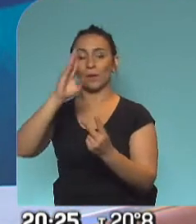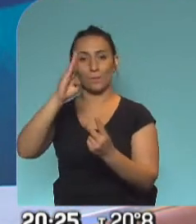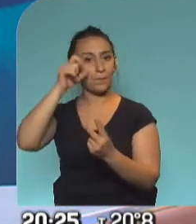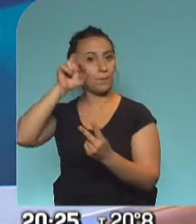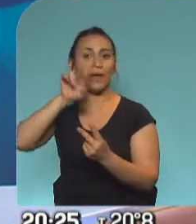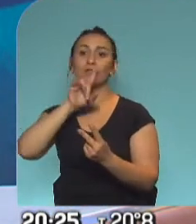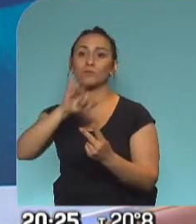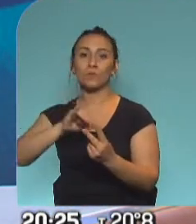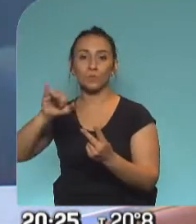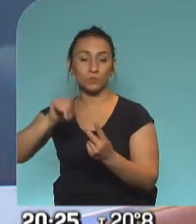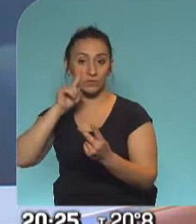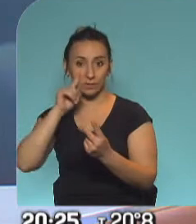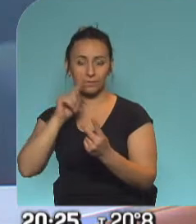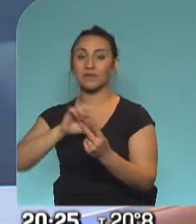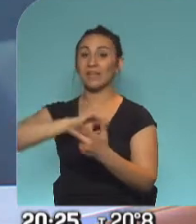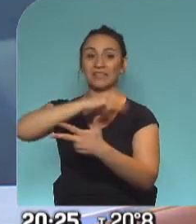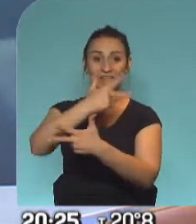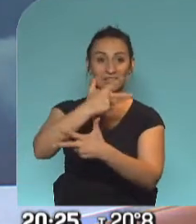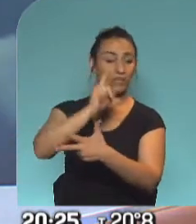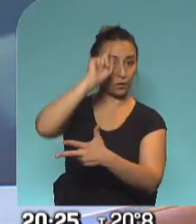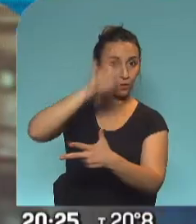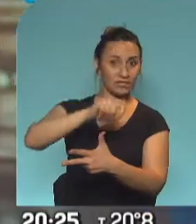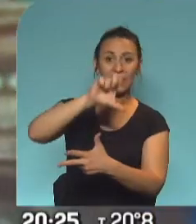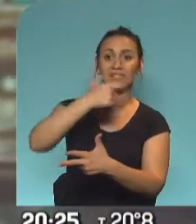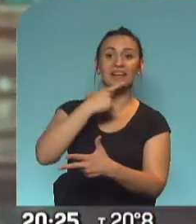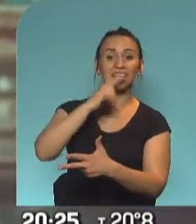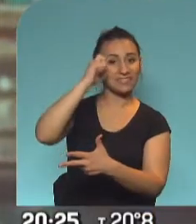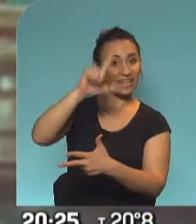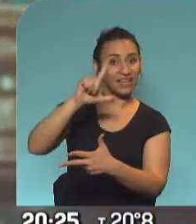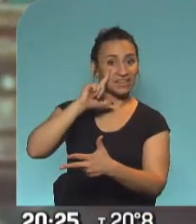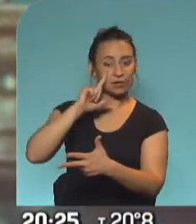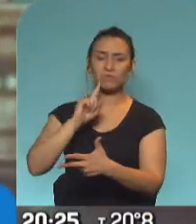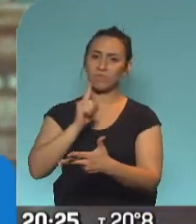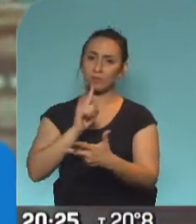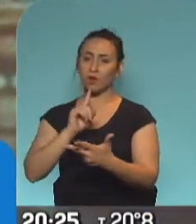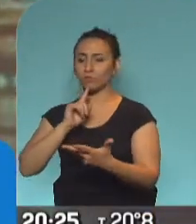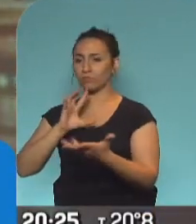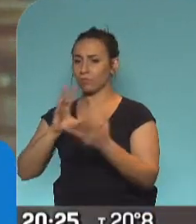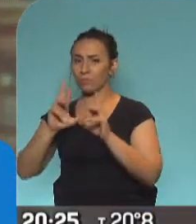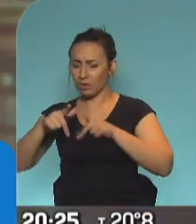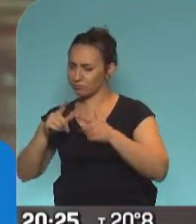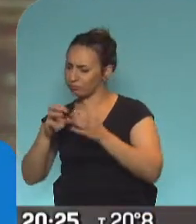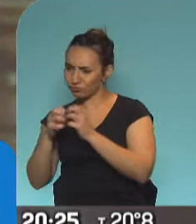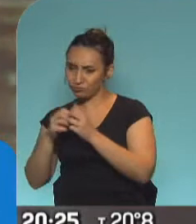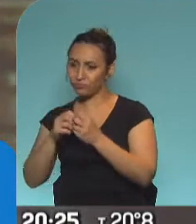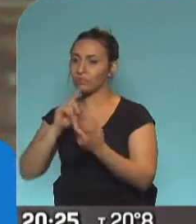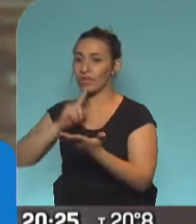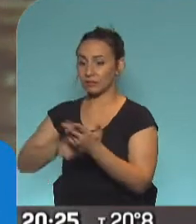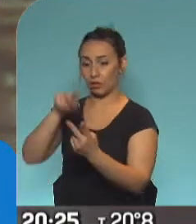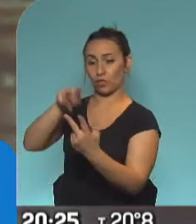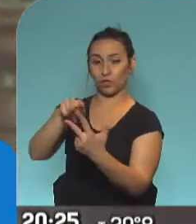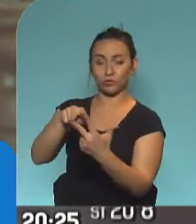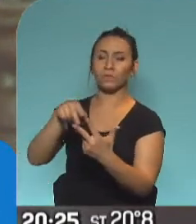tercer juez, Germán Castelli, y se supo hoy. Con el mismo criterio que había tomado respecto de Bruglia y Bertuzzi, la Corte Suprema hoy